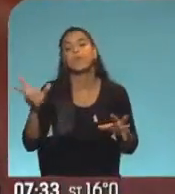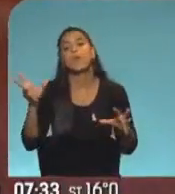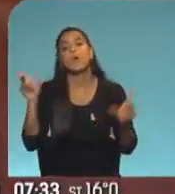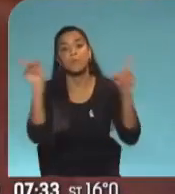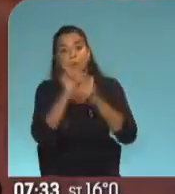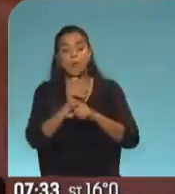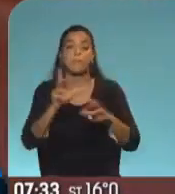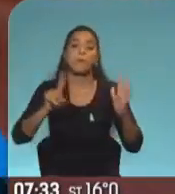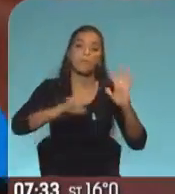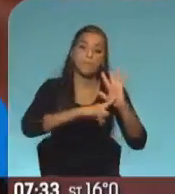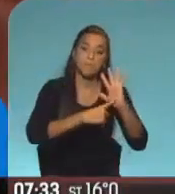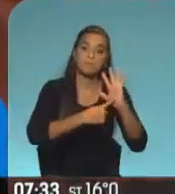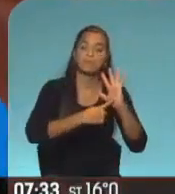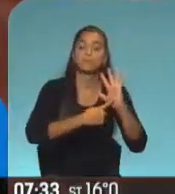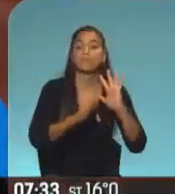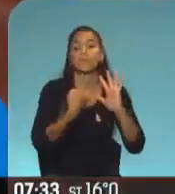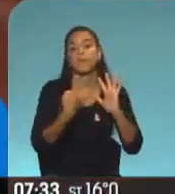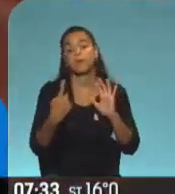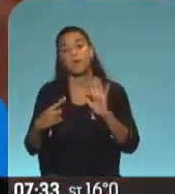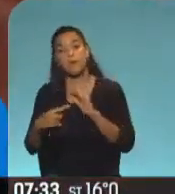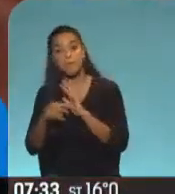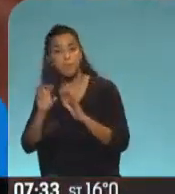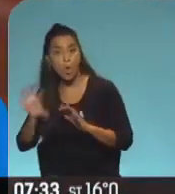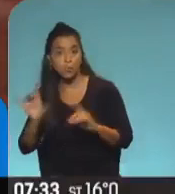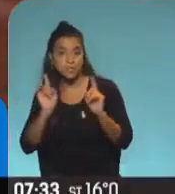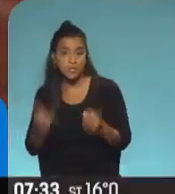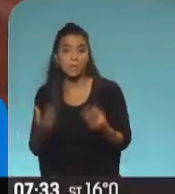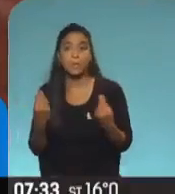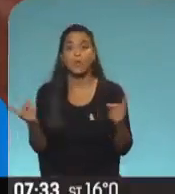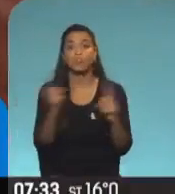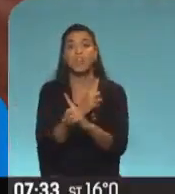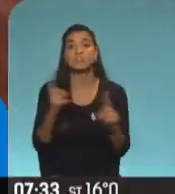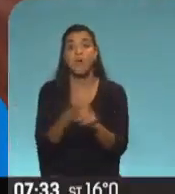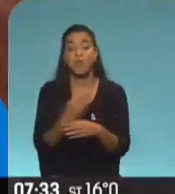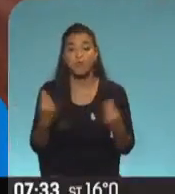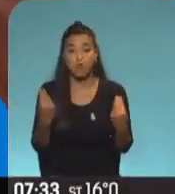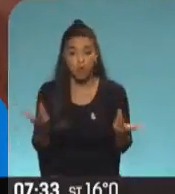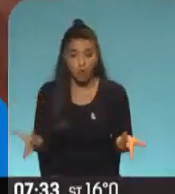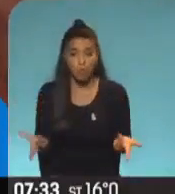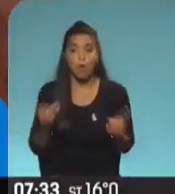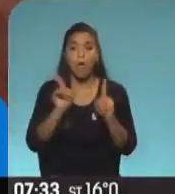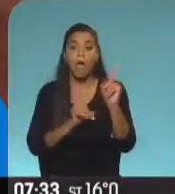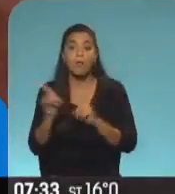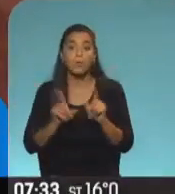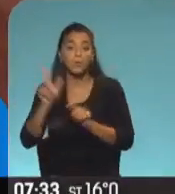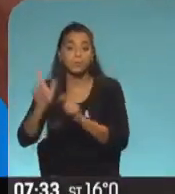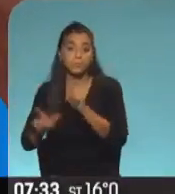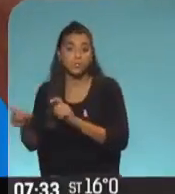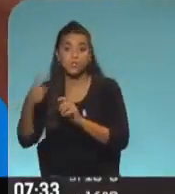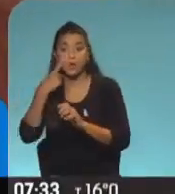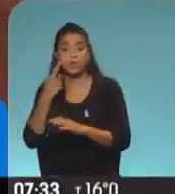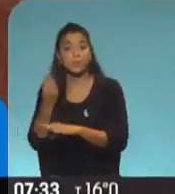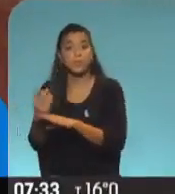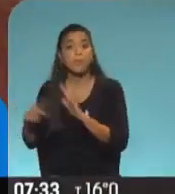provincia de Buenos Aires, claro, y la ciudad de Buenos Aires a propósito también precisamente del transporte público, aquellos bonaerenses que trabajan en capital. Se